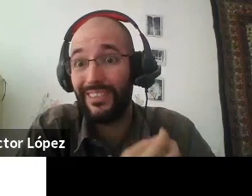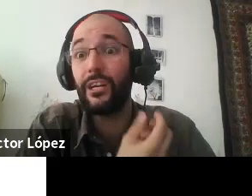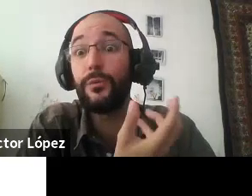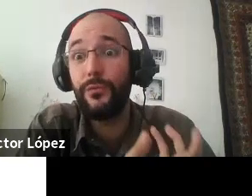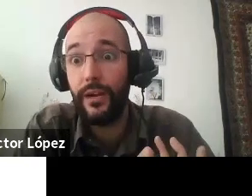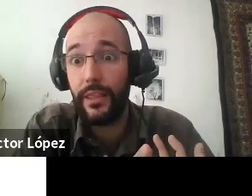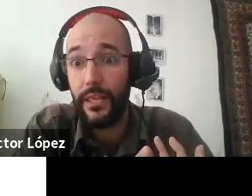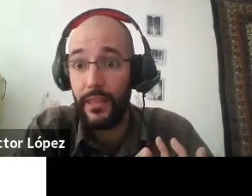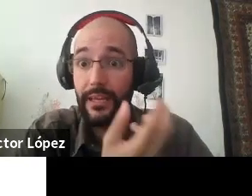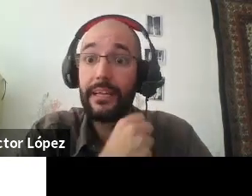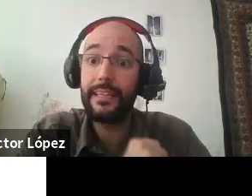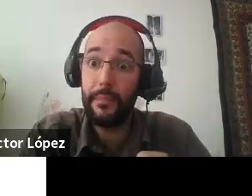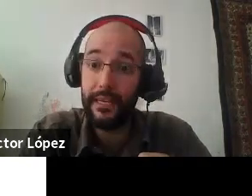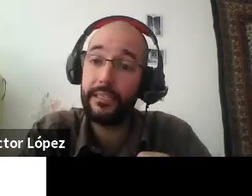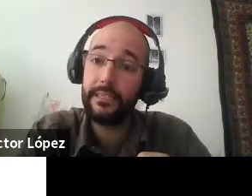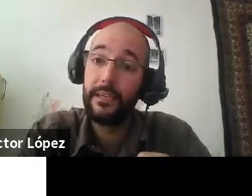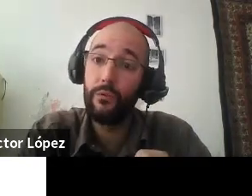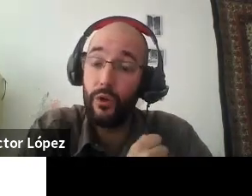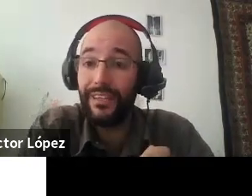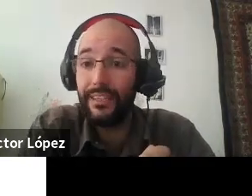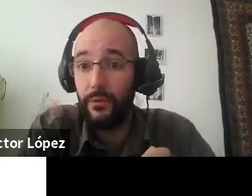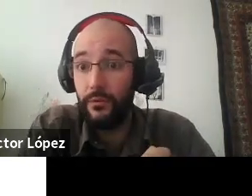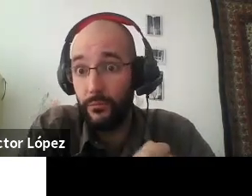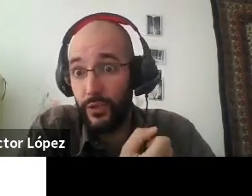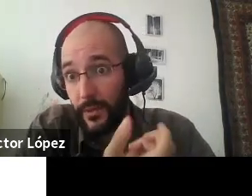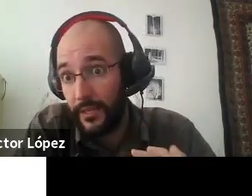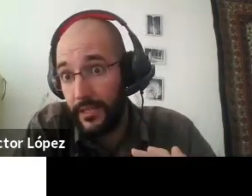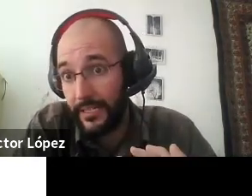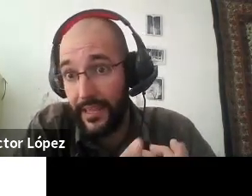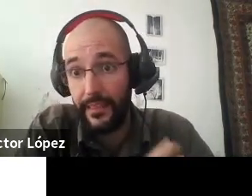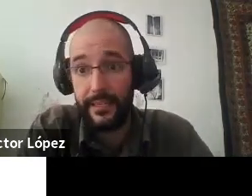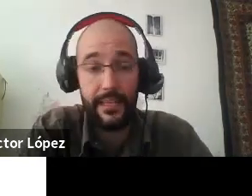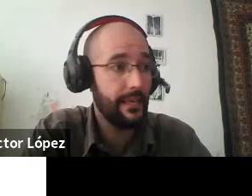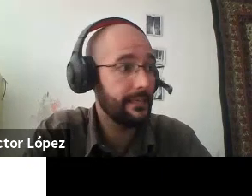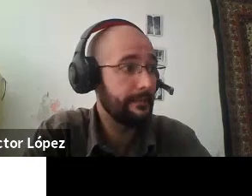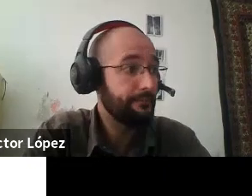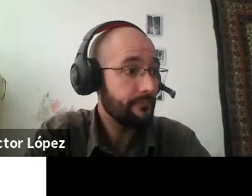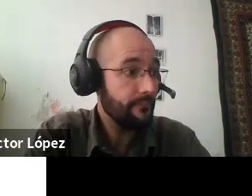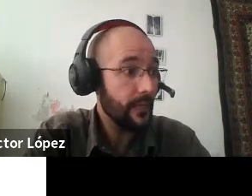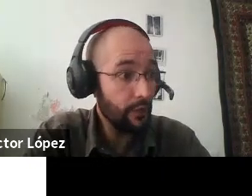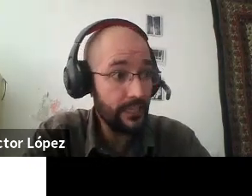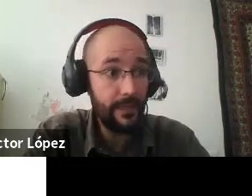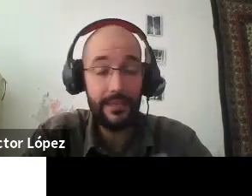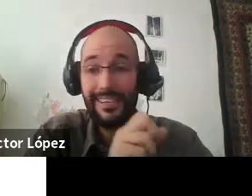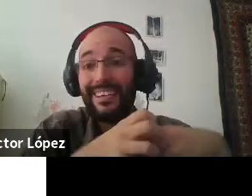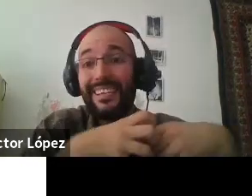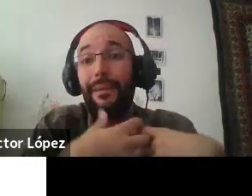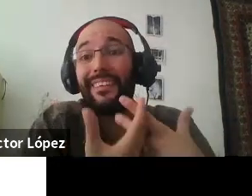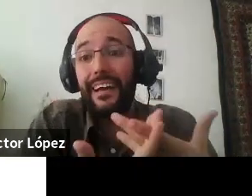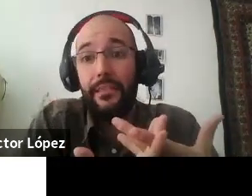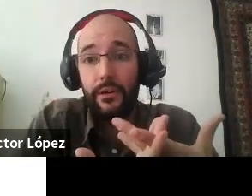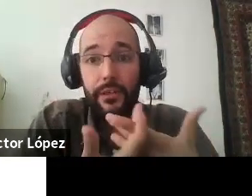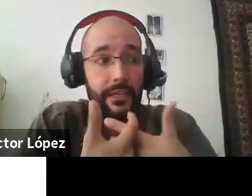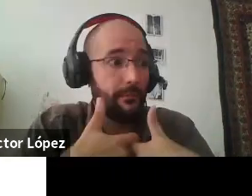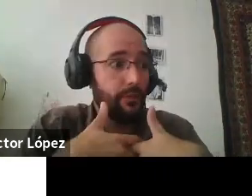esto, entender cómo funciona la ciencia, también es un objetivo, muchas veces, de la enseñanza de las ciencias. Y otras veces se habla